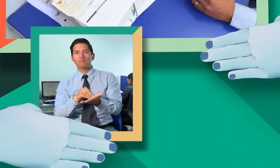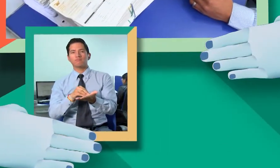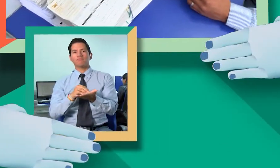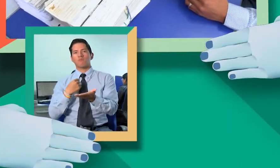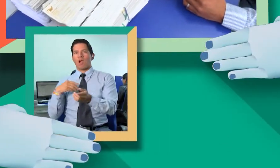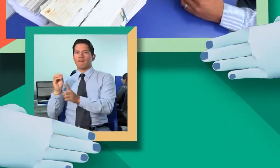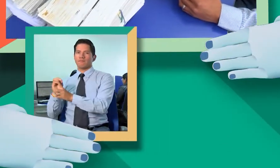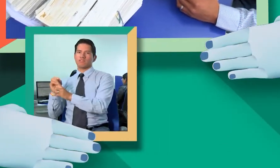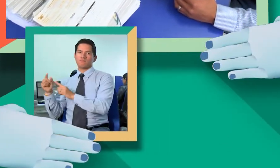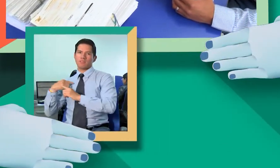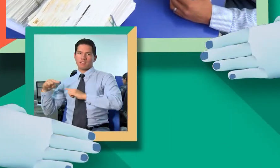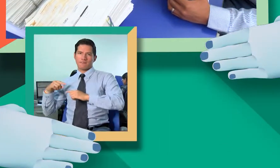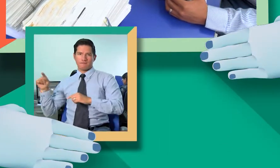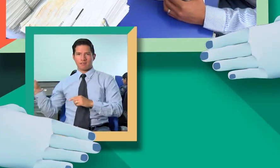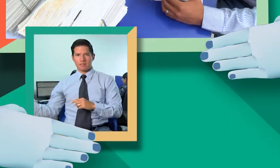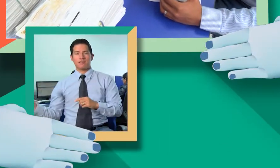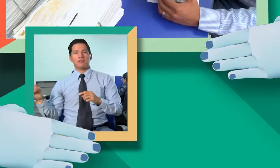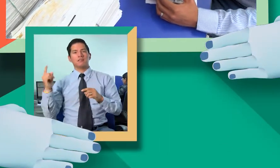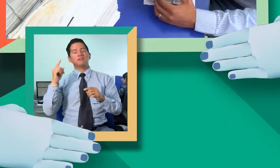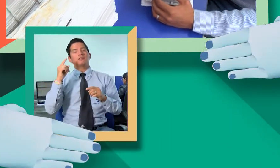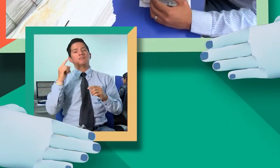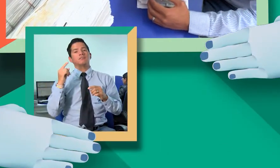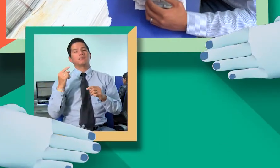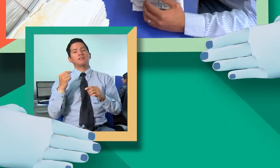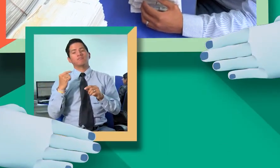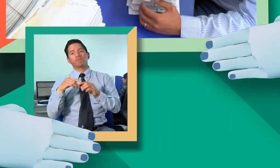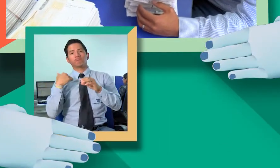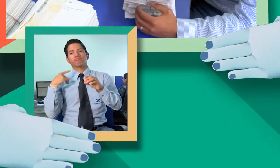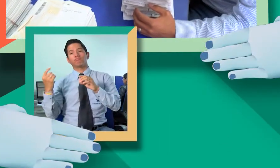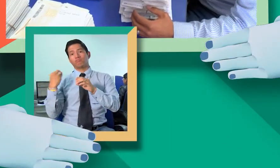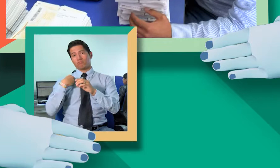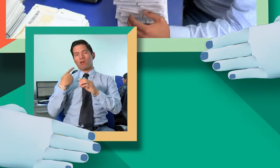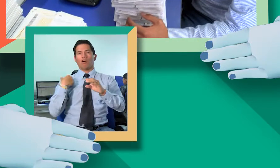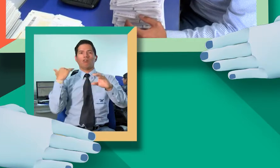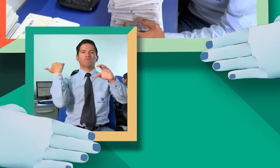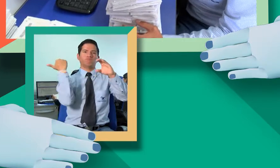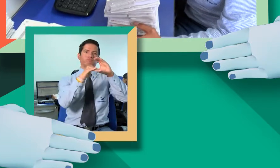Soy el representante de revisar que las facturas estén correctamente llenadas